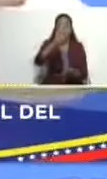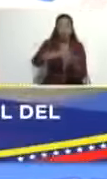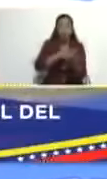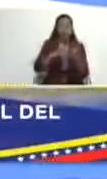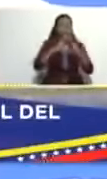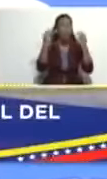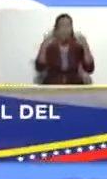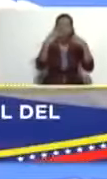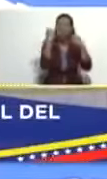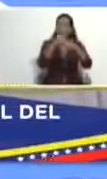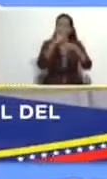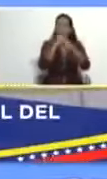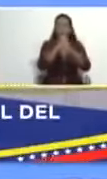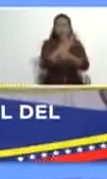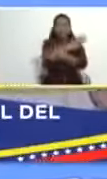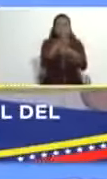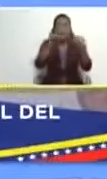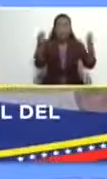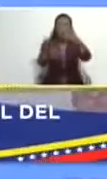todos los trabajadores, un abrazo.